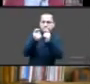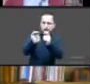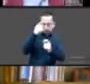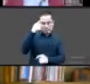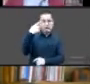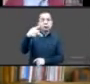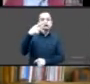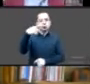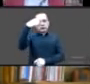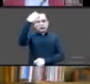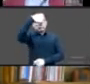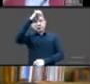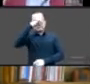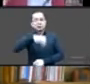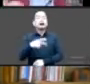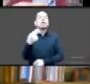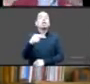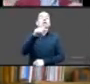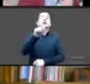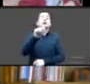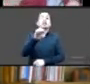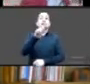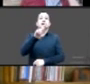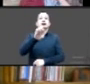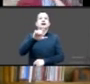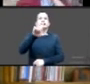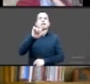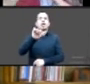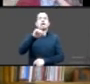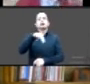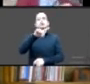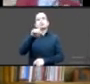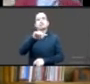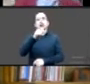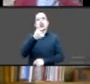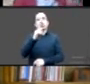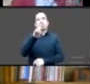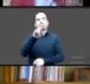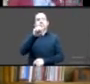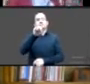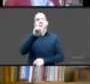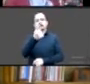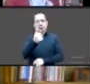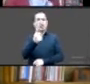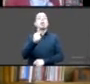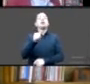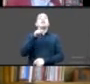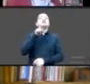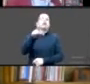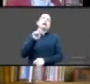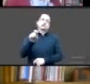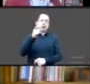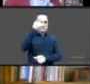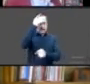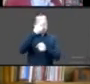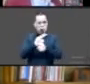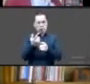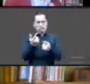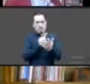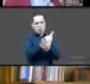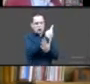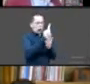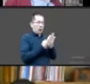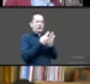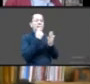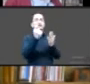Lanzagorta Bonilla Tere es socióloga y actualmente directora del programa Jóvenes con Rumbo en YouTube